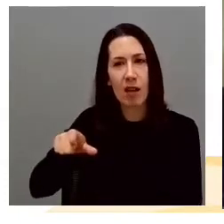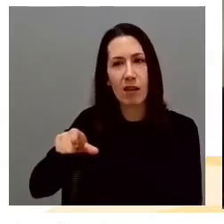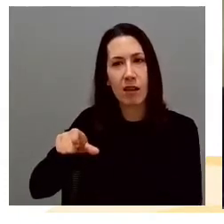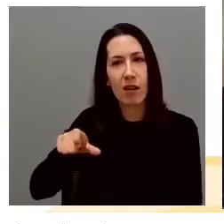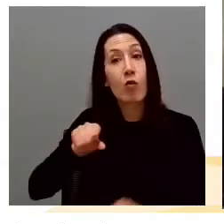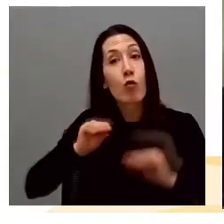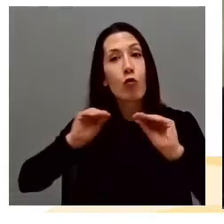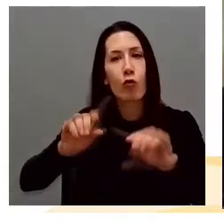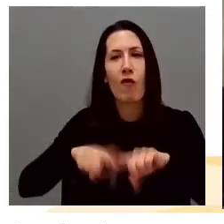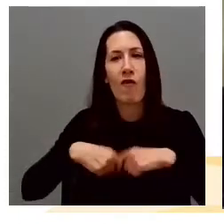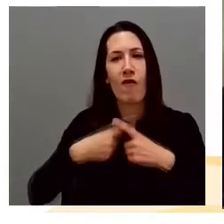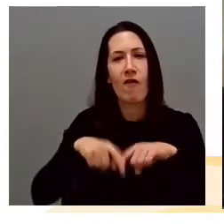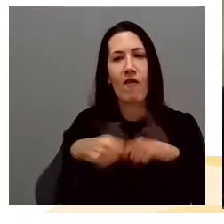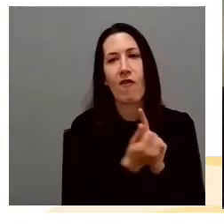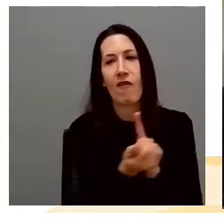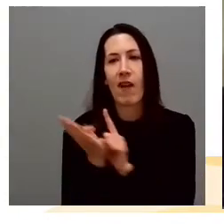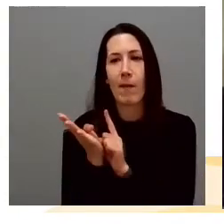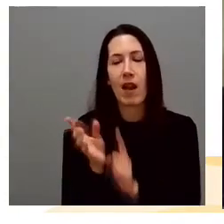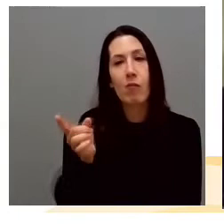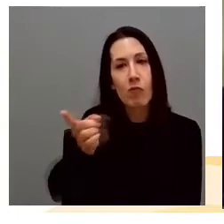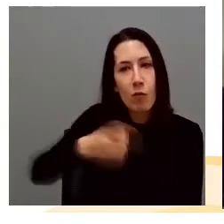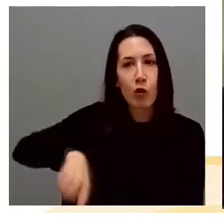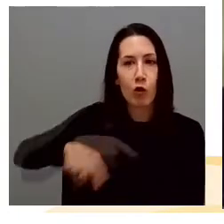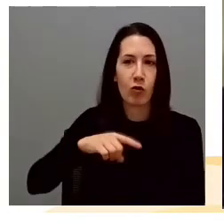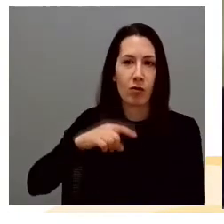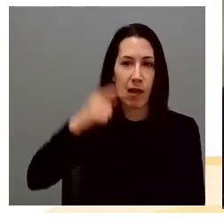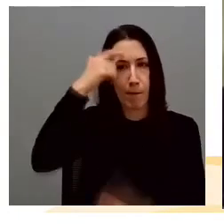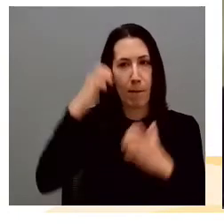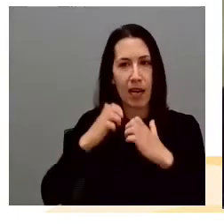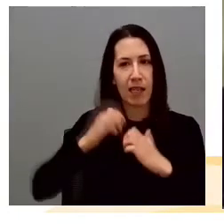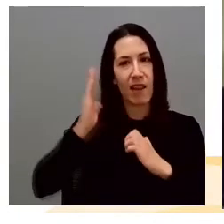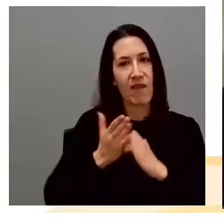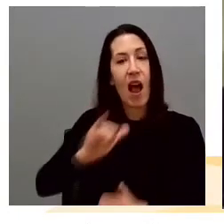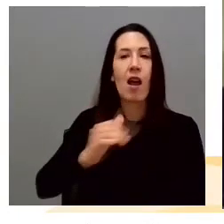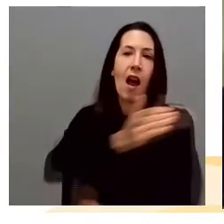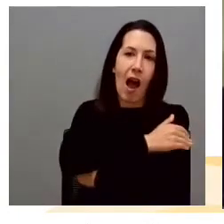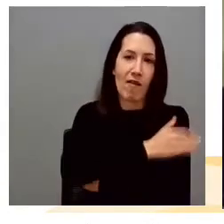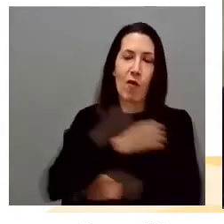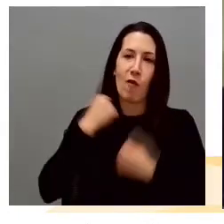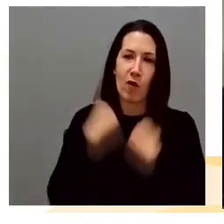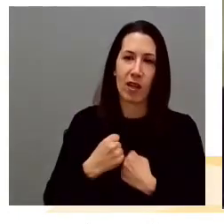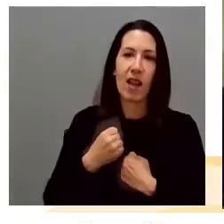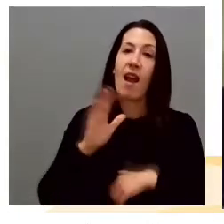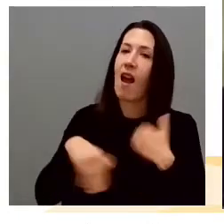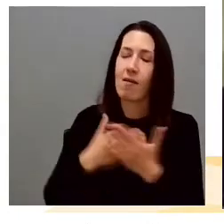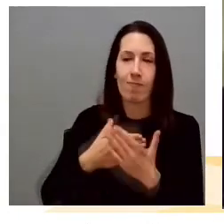y sus familias que tenéis parálisis cerebral. Un abrazo muy fuerte y hasta